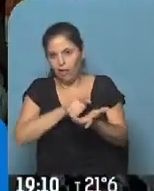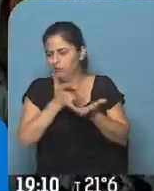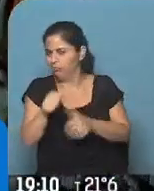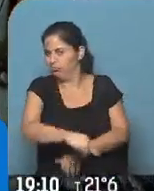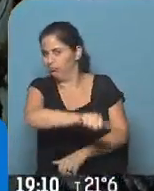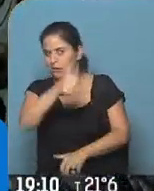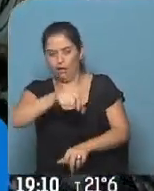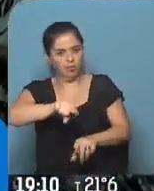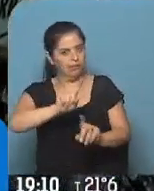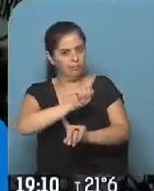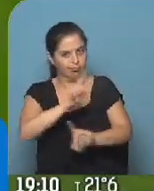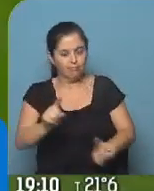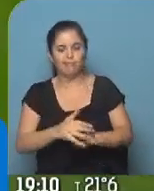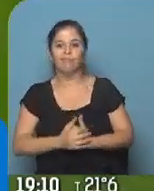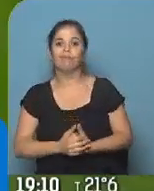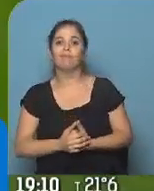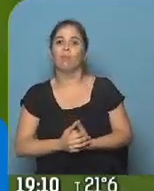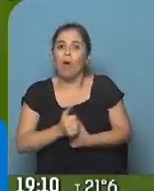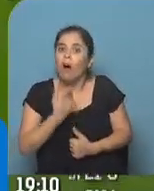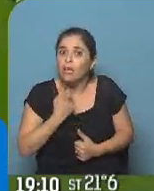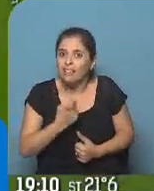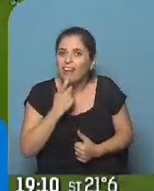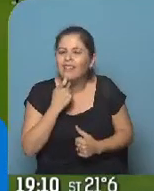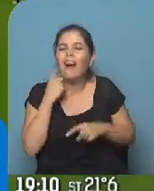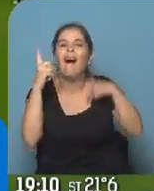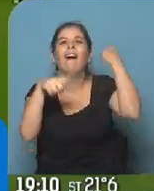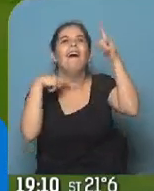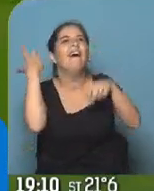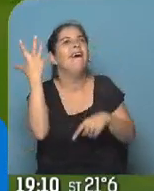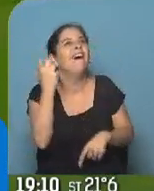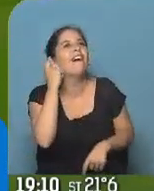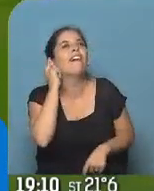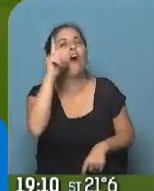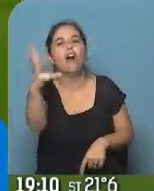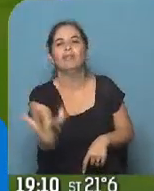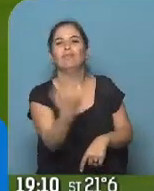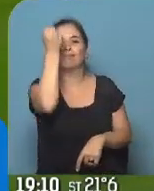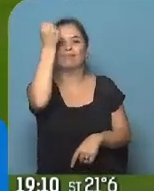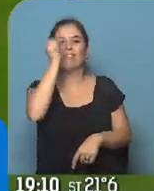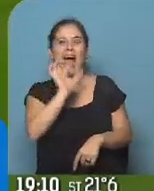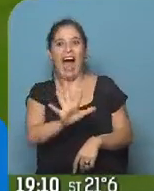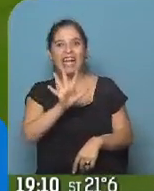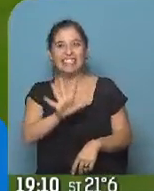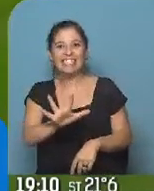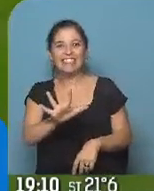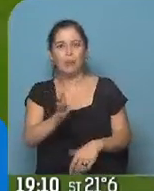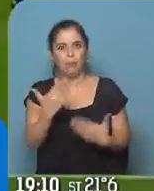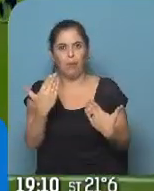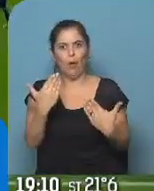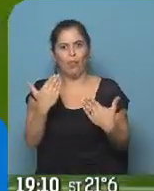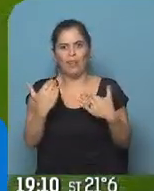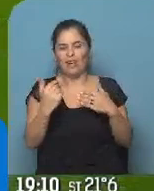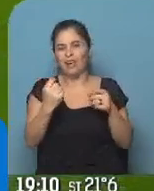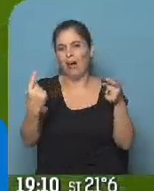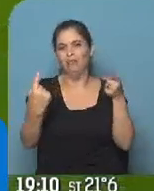resultado ese partido que River soñaba con ganar para enfrentar en el encuentro decisivo al Real Madrid, un Real Madrid